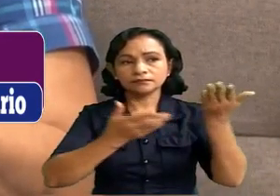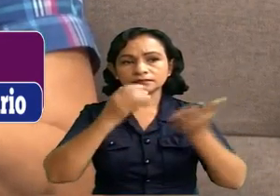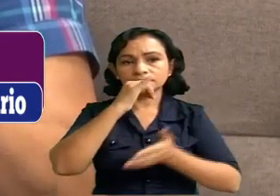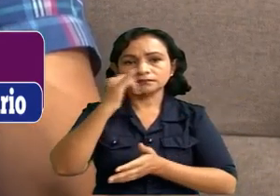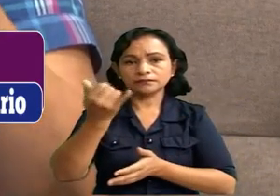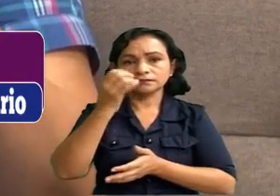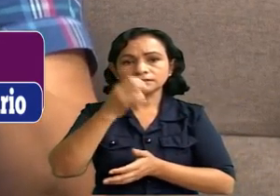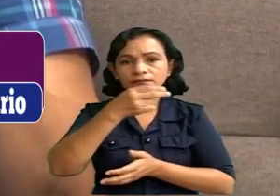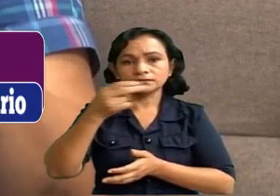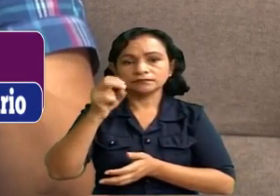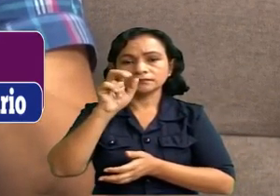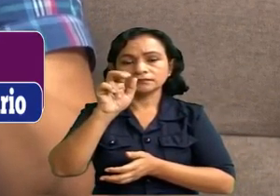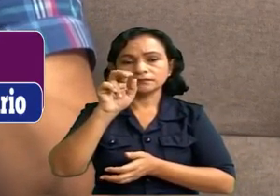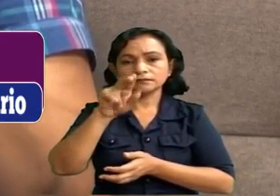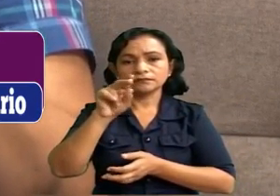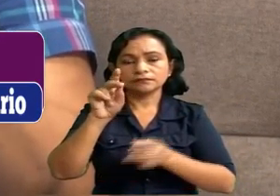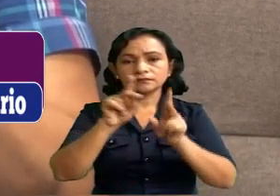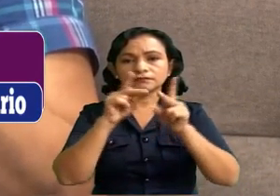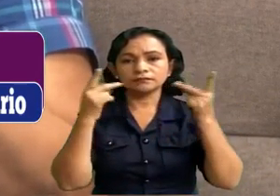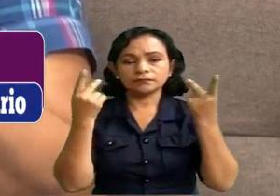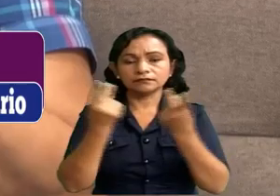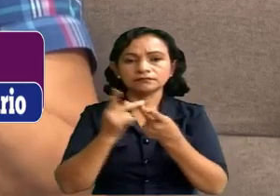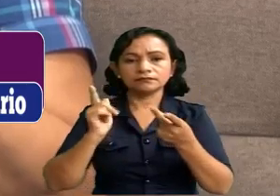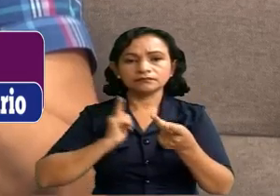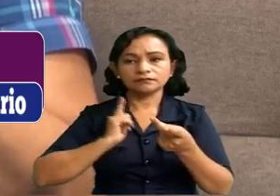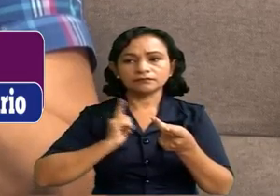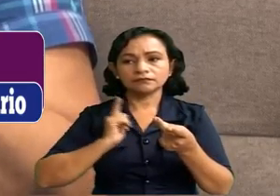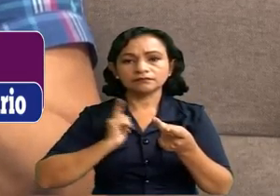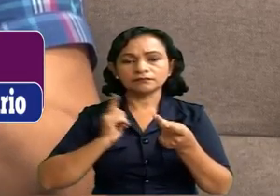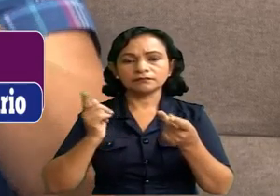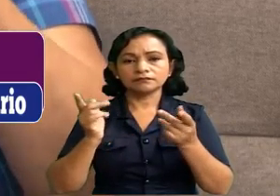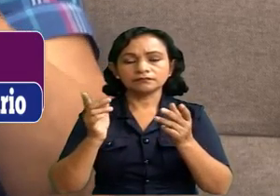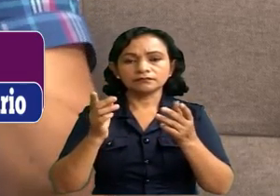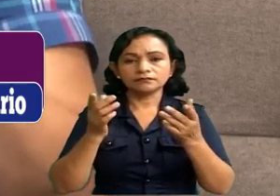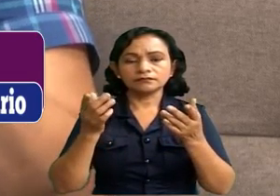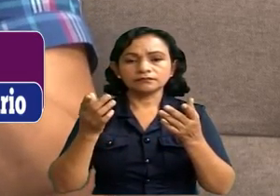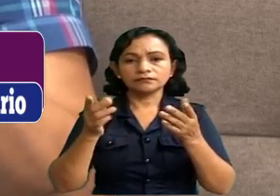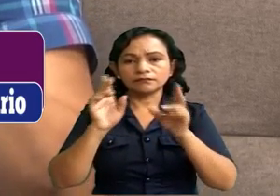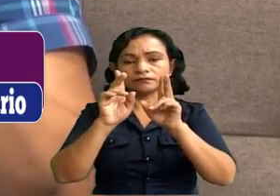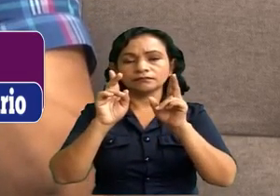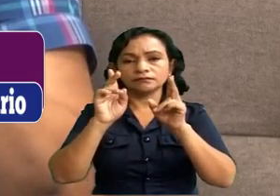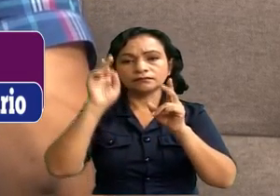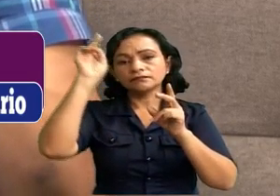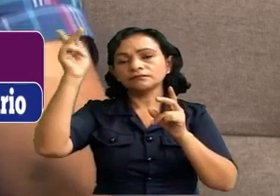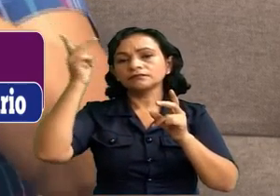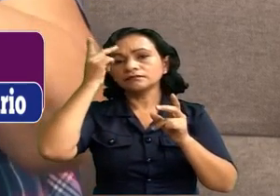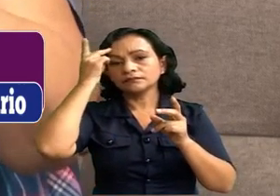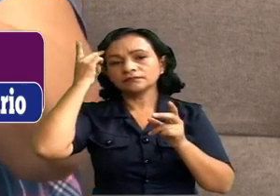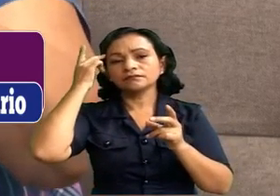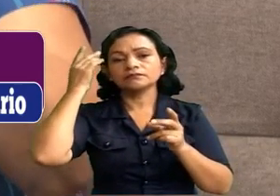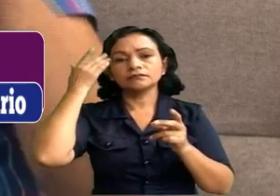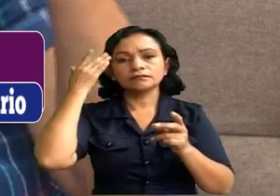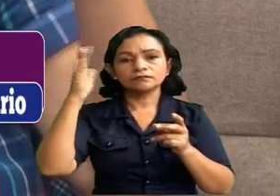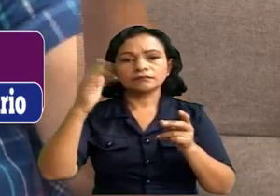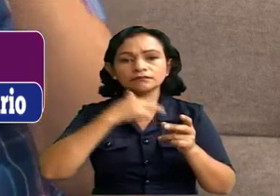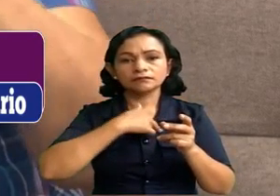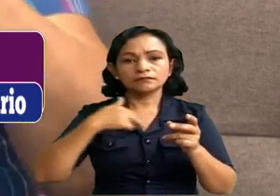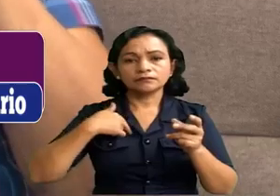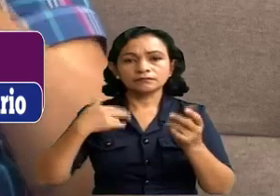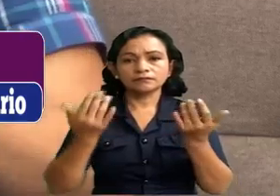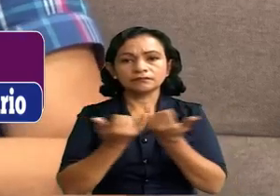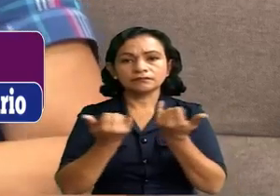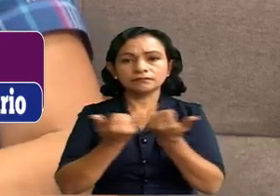decía, nuestros pueblos hoy tienen conciencia política. Ellos analizan y saben cómo están las cosas, el antes y